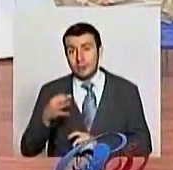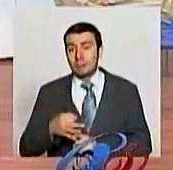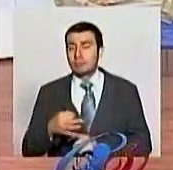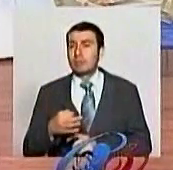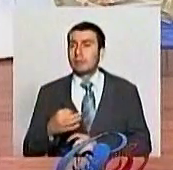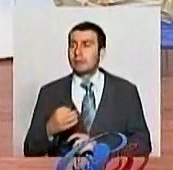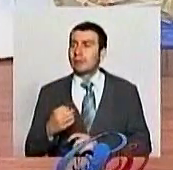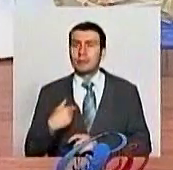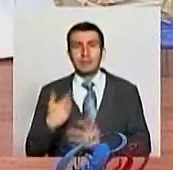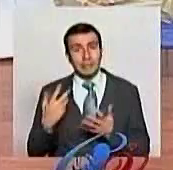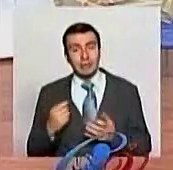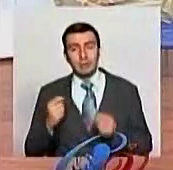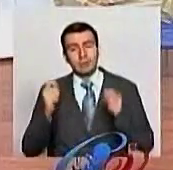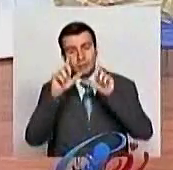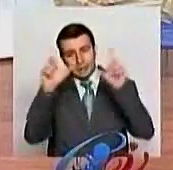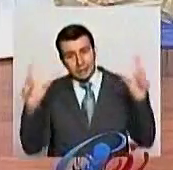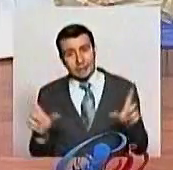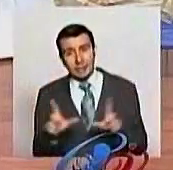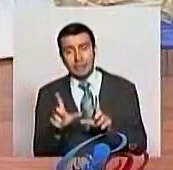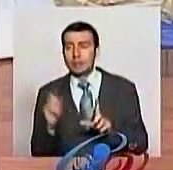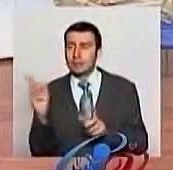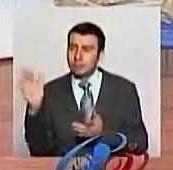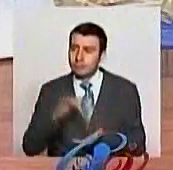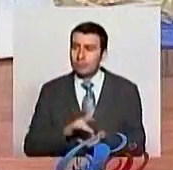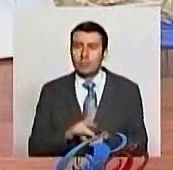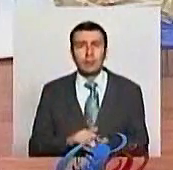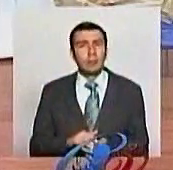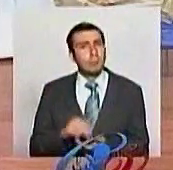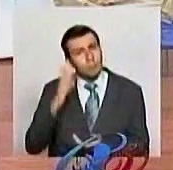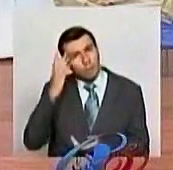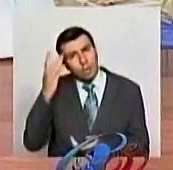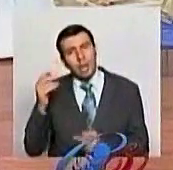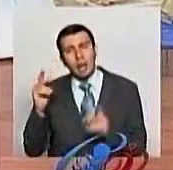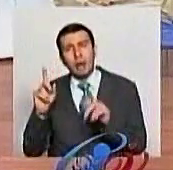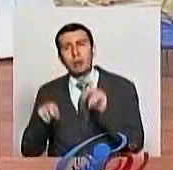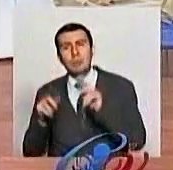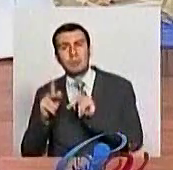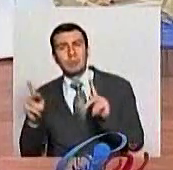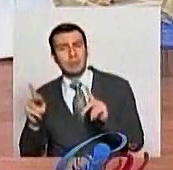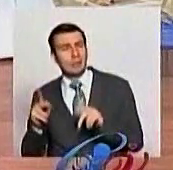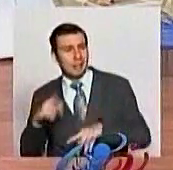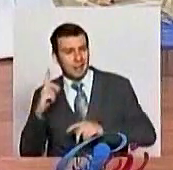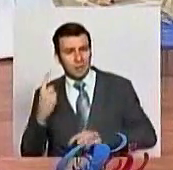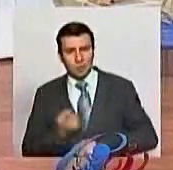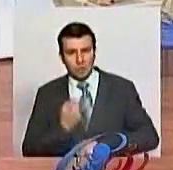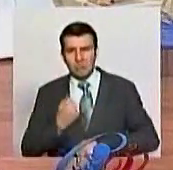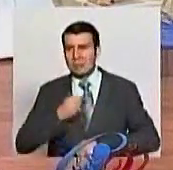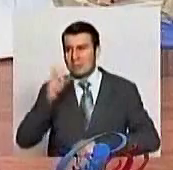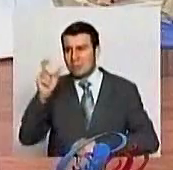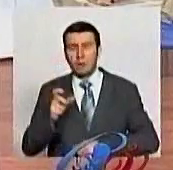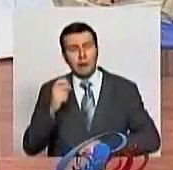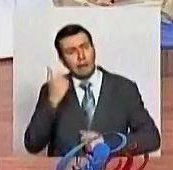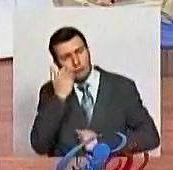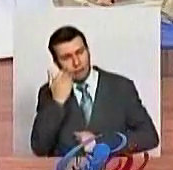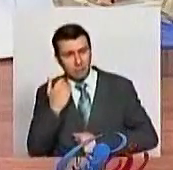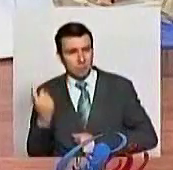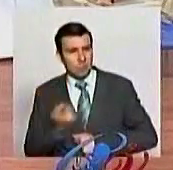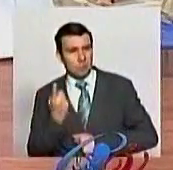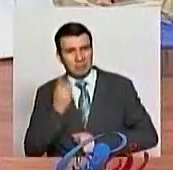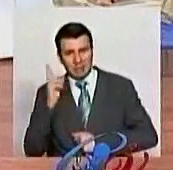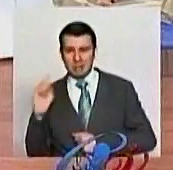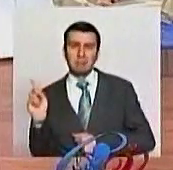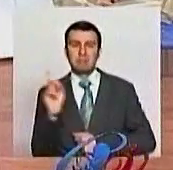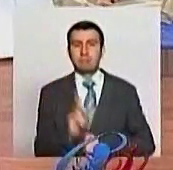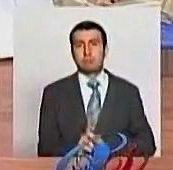los exámenes, porque las personas creen que esto es para los pacientes enfermos, o creen que esto es para